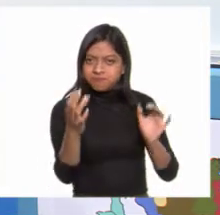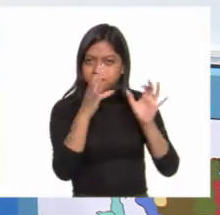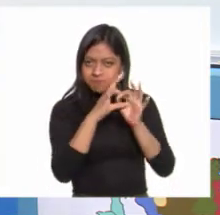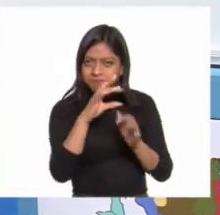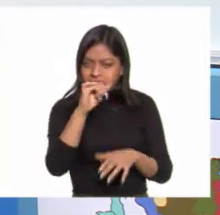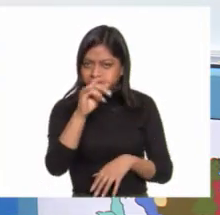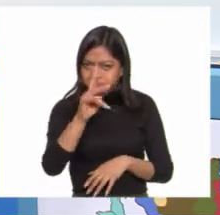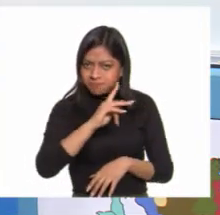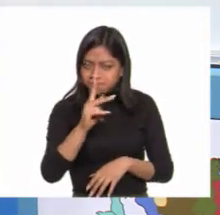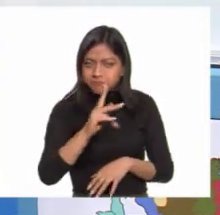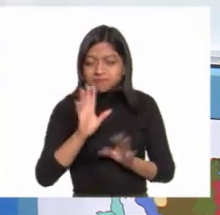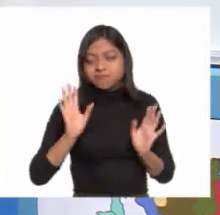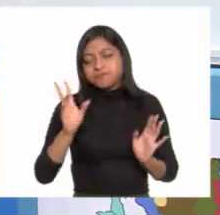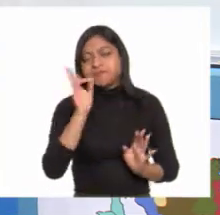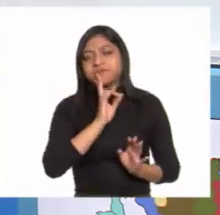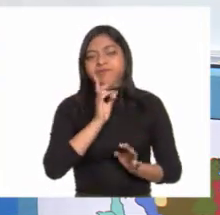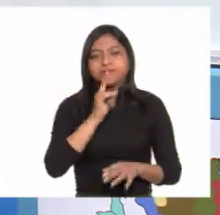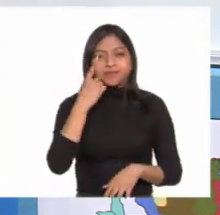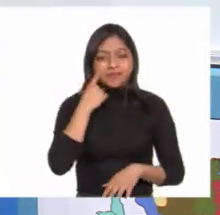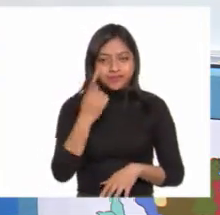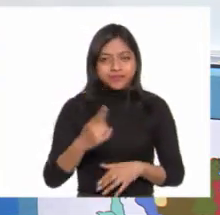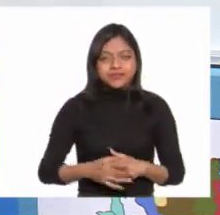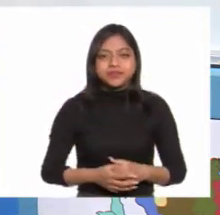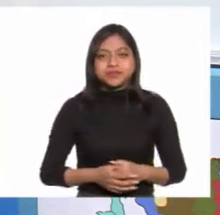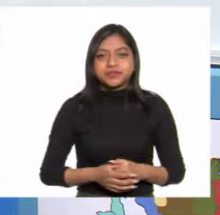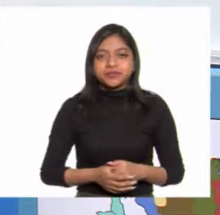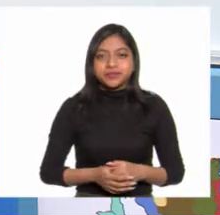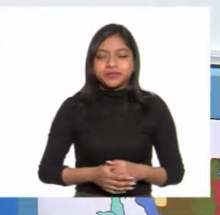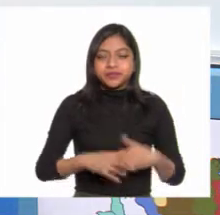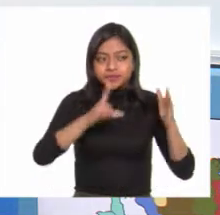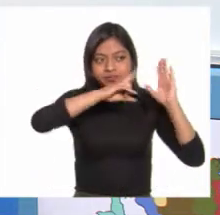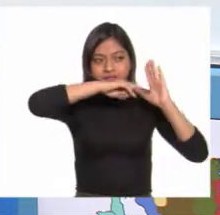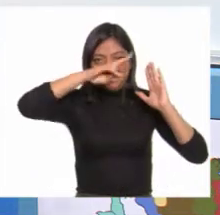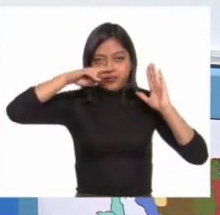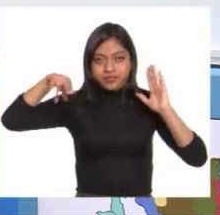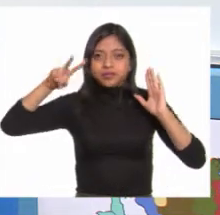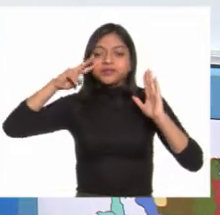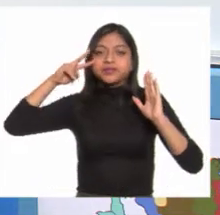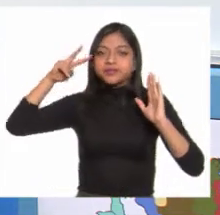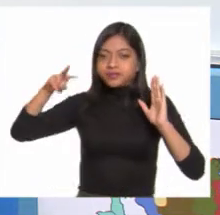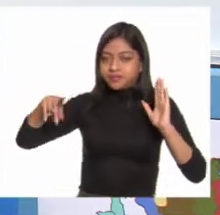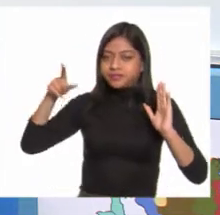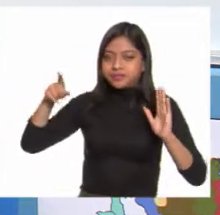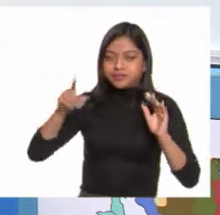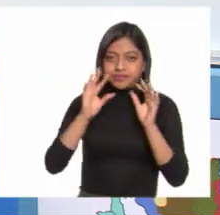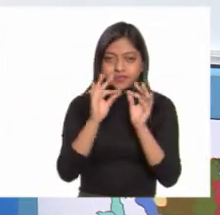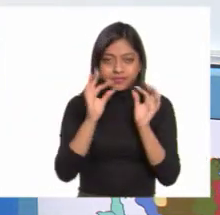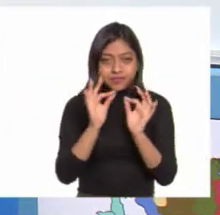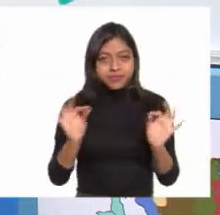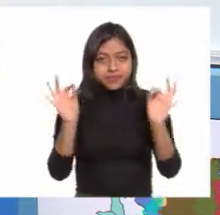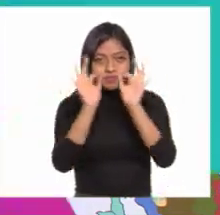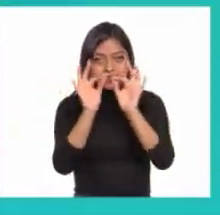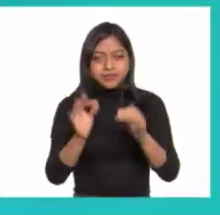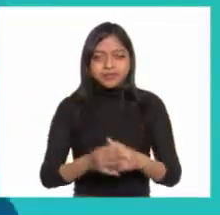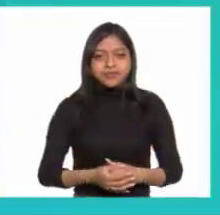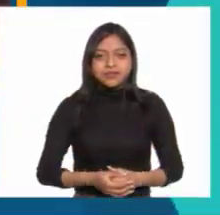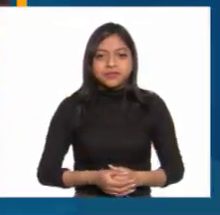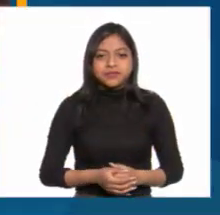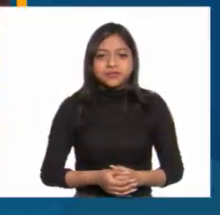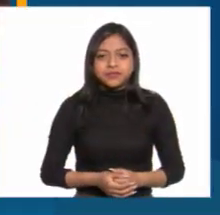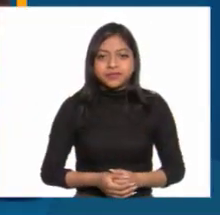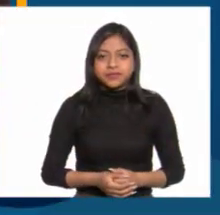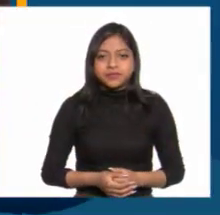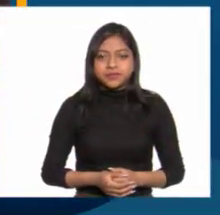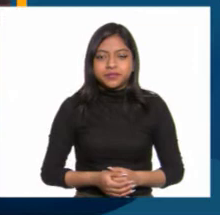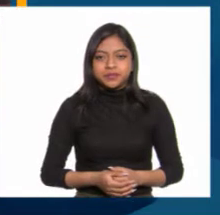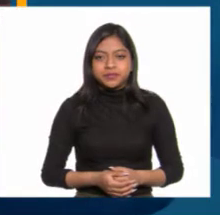influir en la descripción del cuadro. Fíjense bien, vamos a verlo, estudiantes en casa. Esta información es muy importante. Tomémosla en cuenta, es